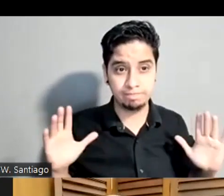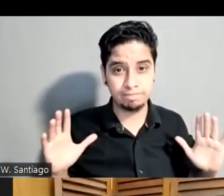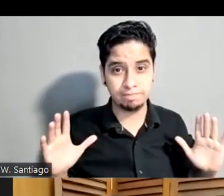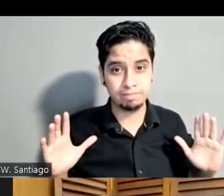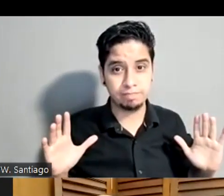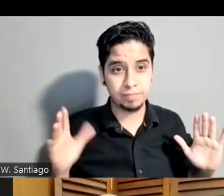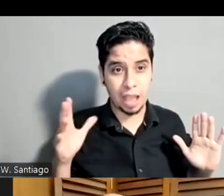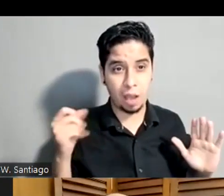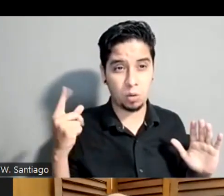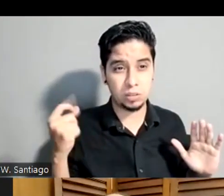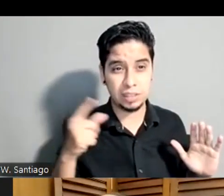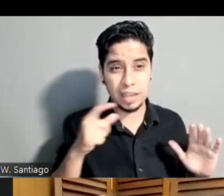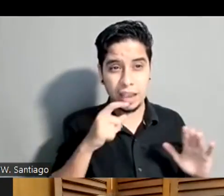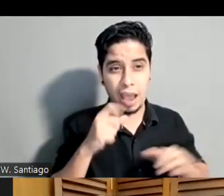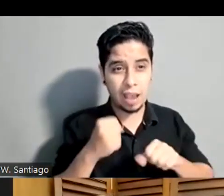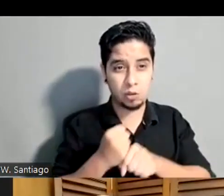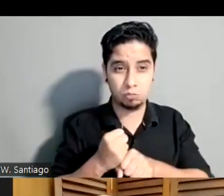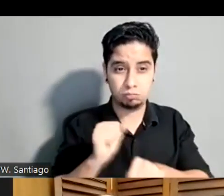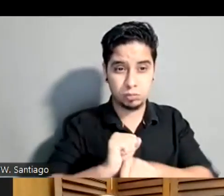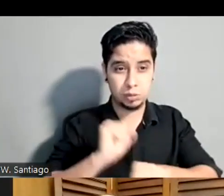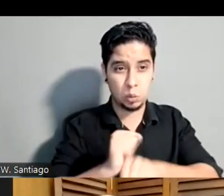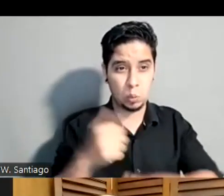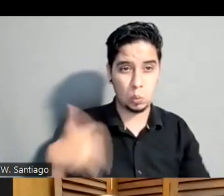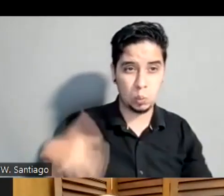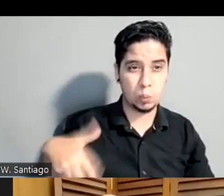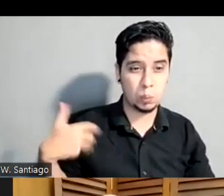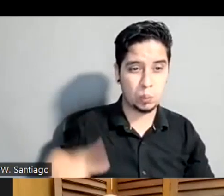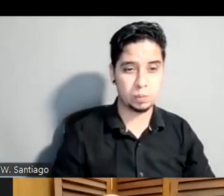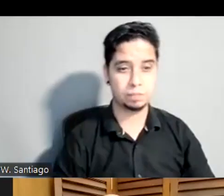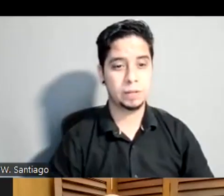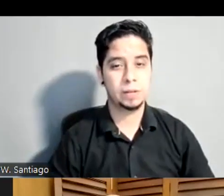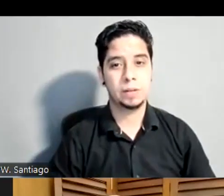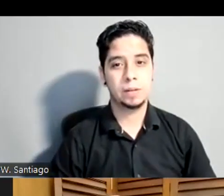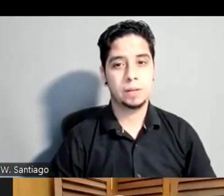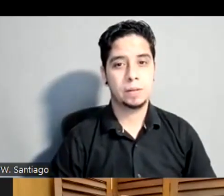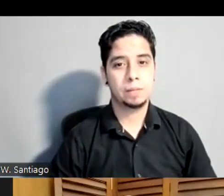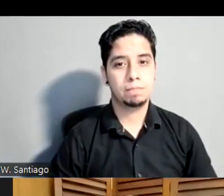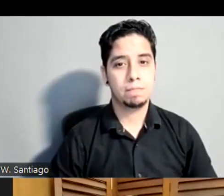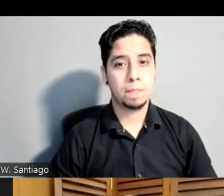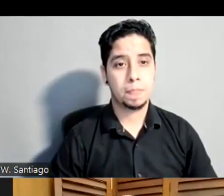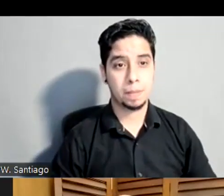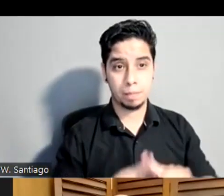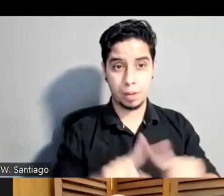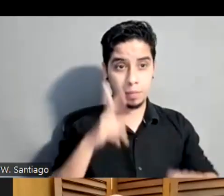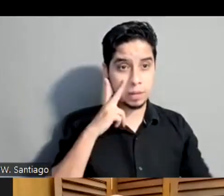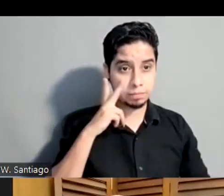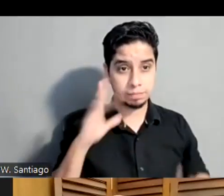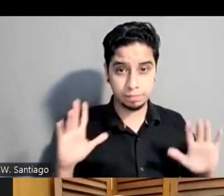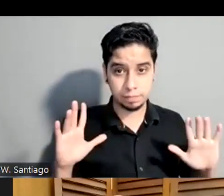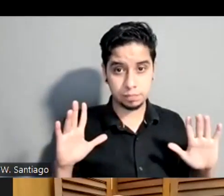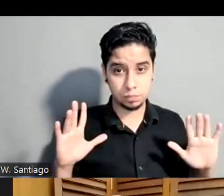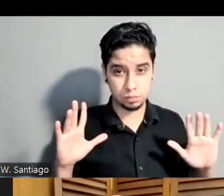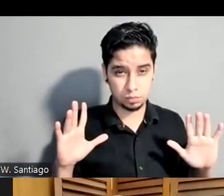años. Muy bien. Uy. Gracias. Okay. Pero mira, esa, fíjate